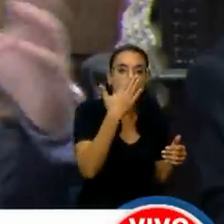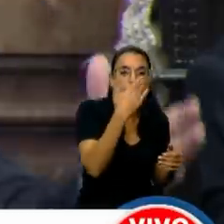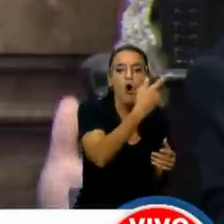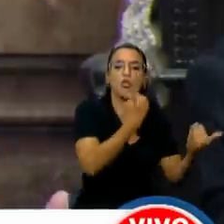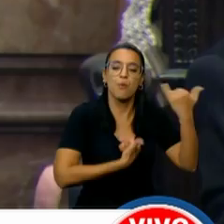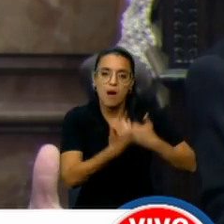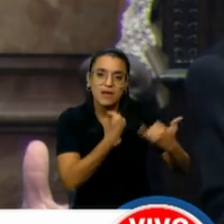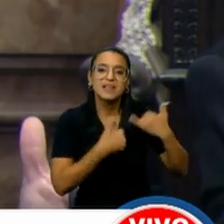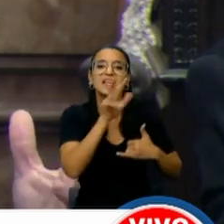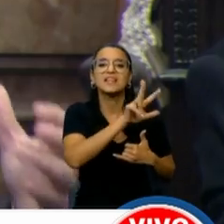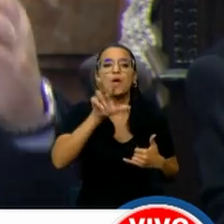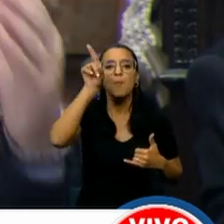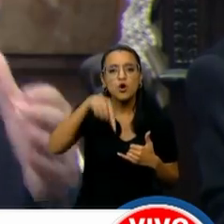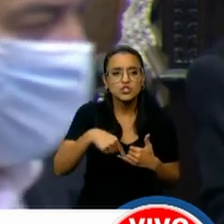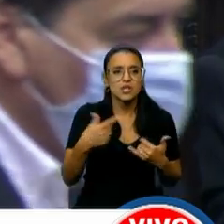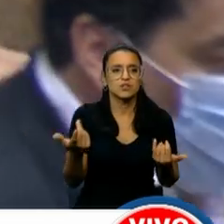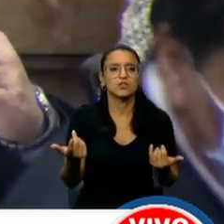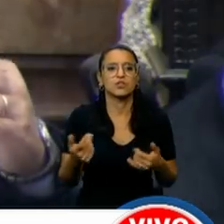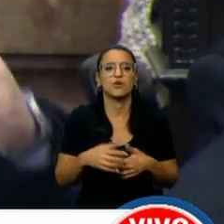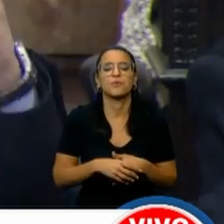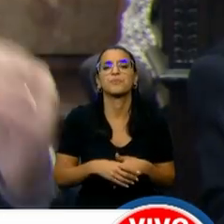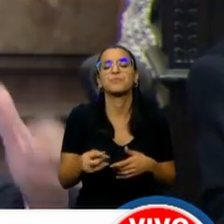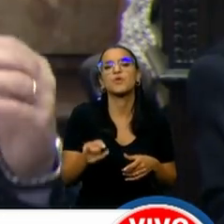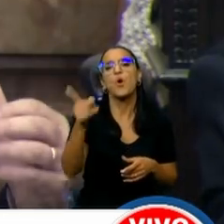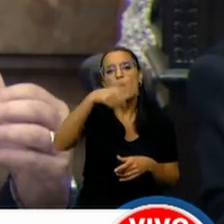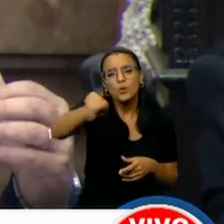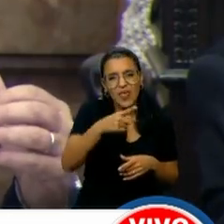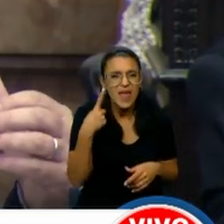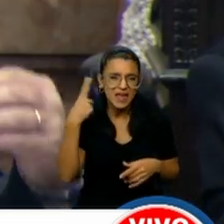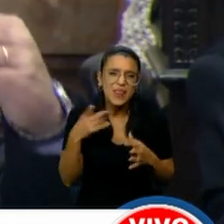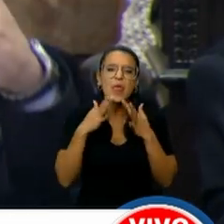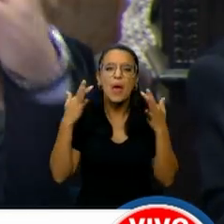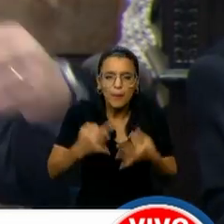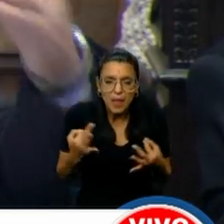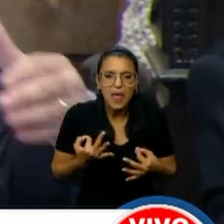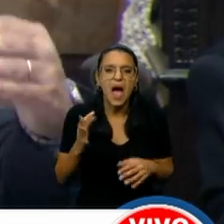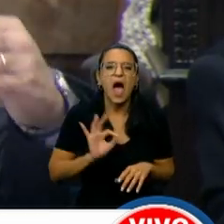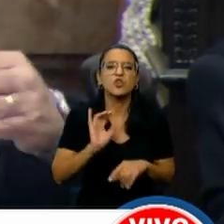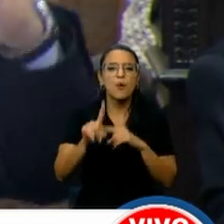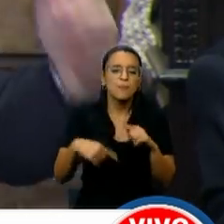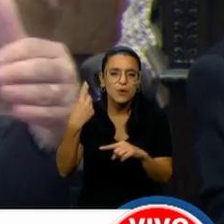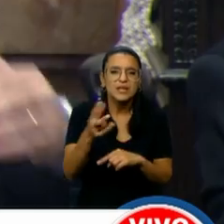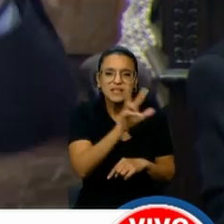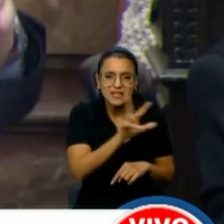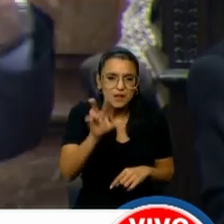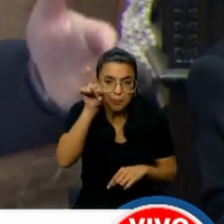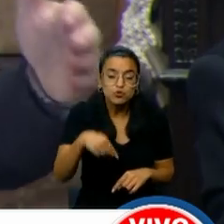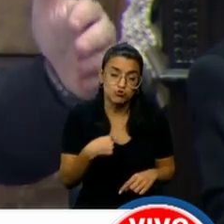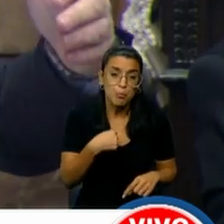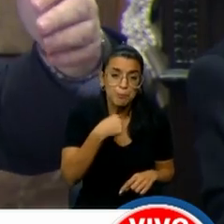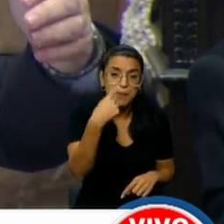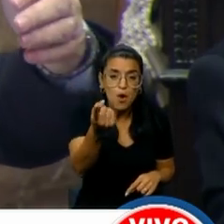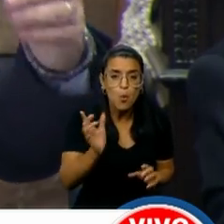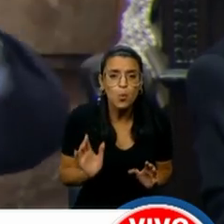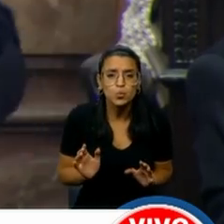33% usted cree realmente que el año que viene varón 33% le pregunto a